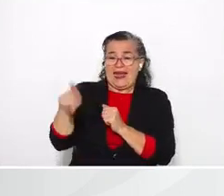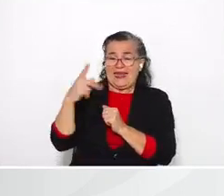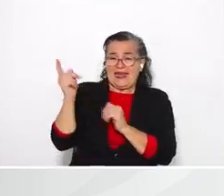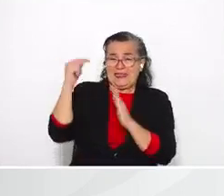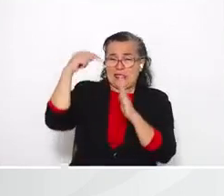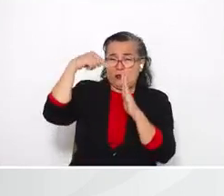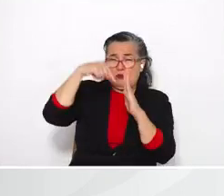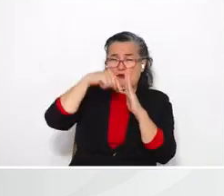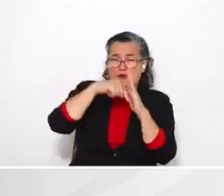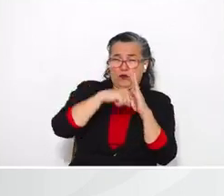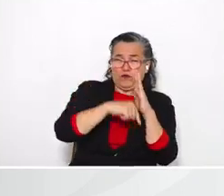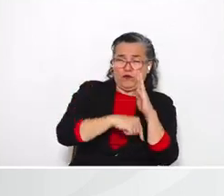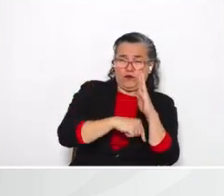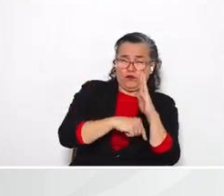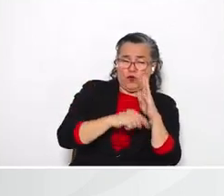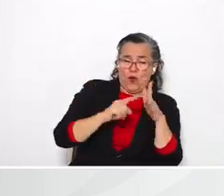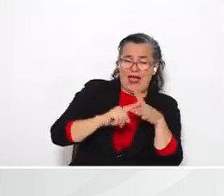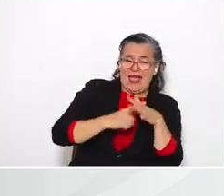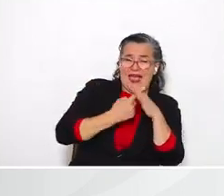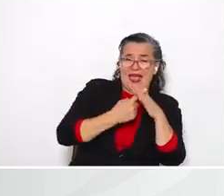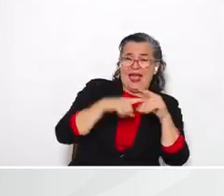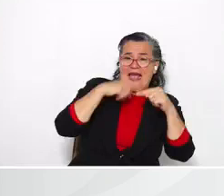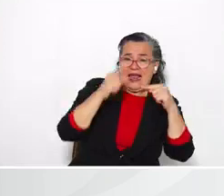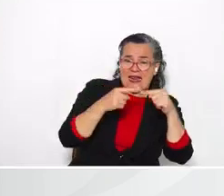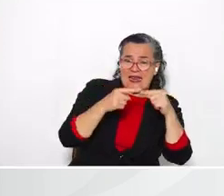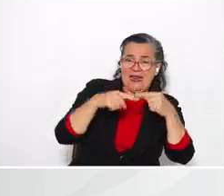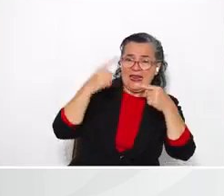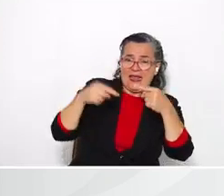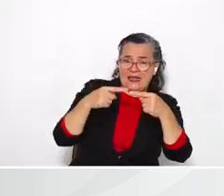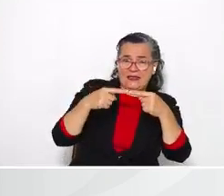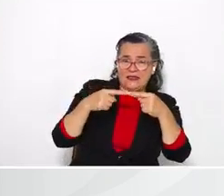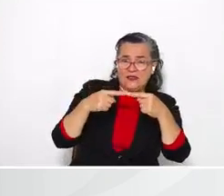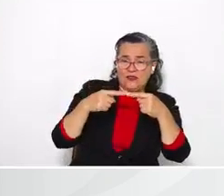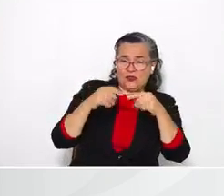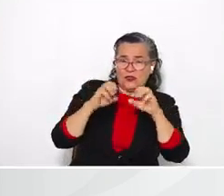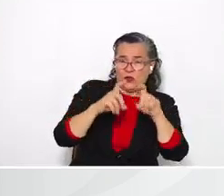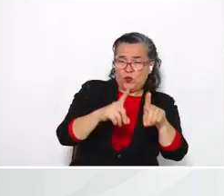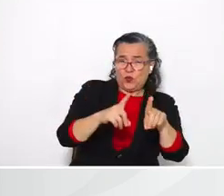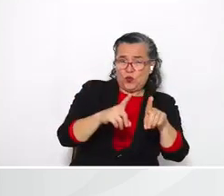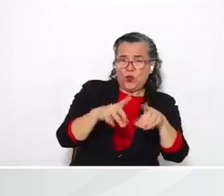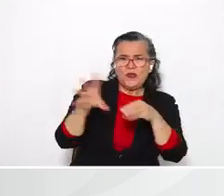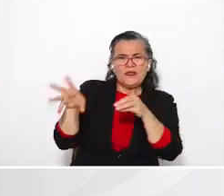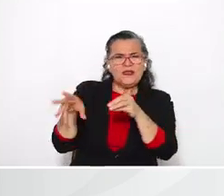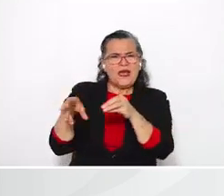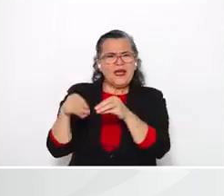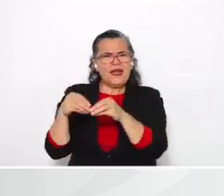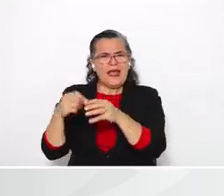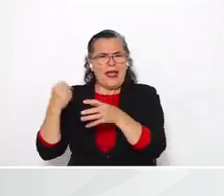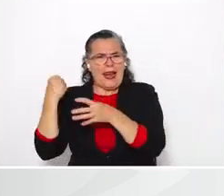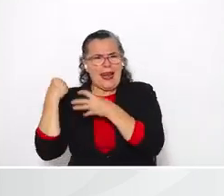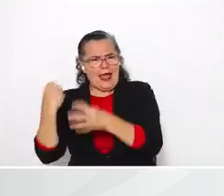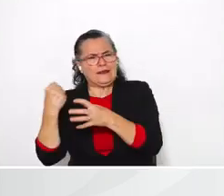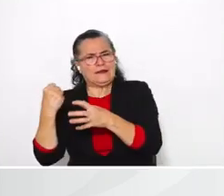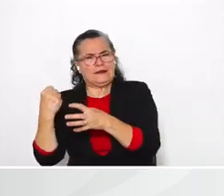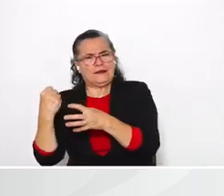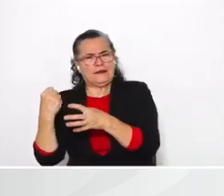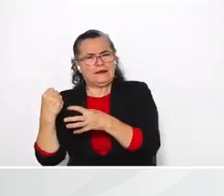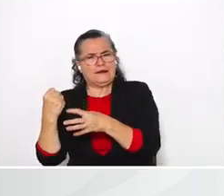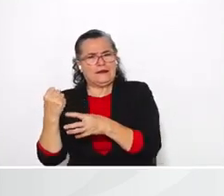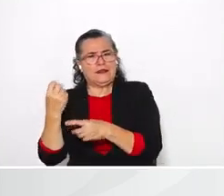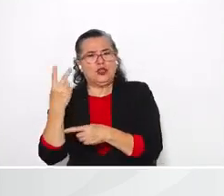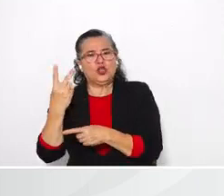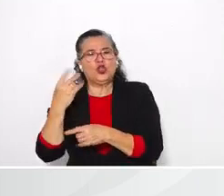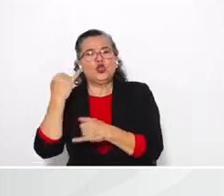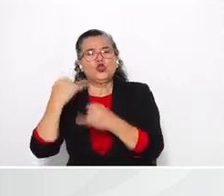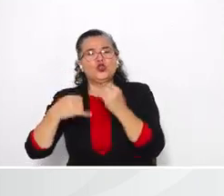a la profundización de la crisis en la educación preuniversitaria se agrega la intensificación en los